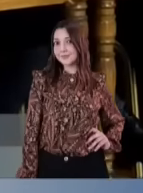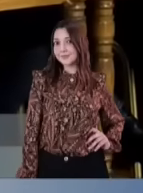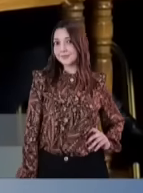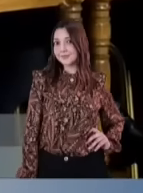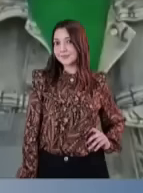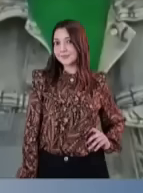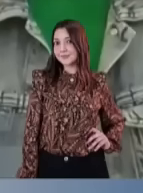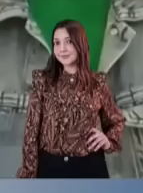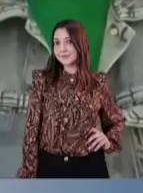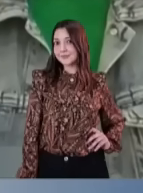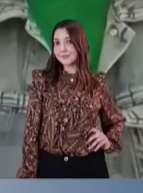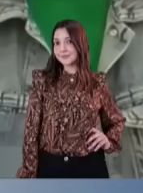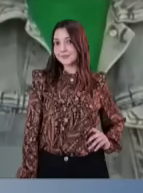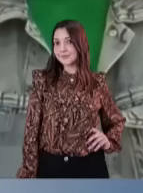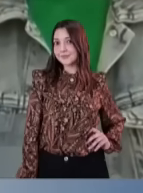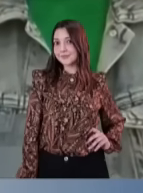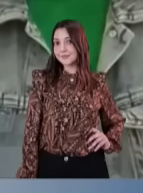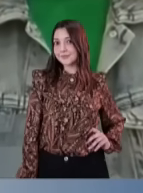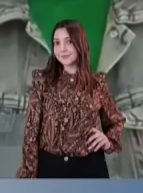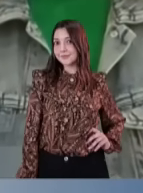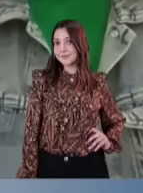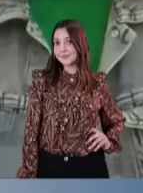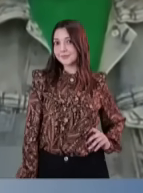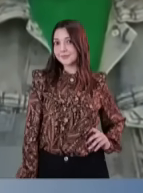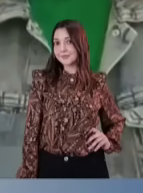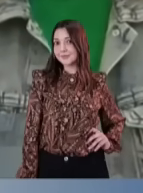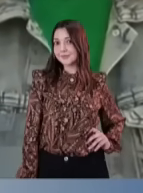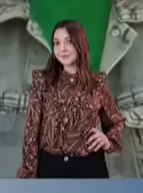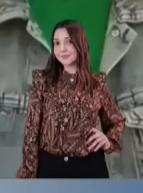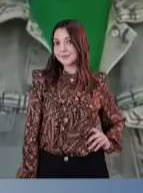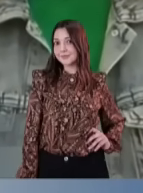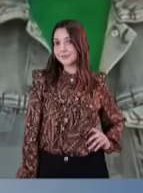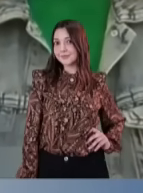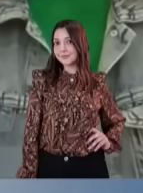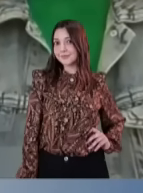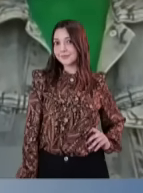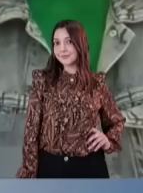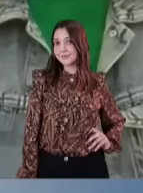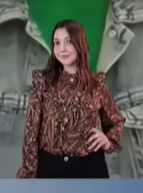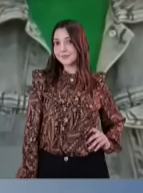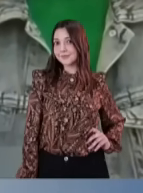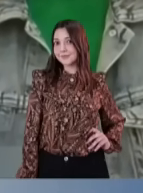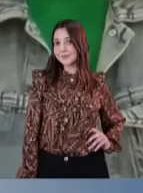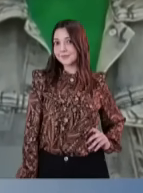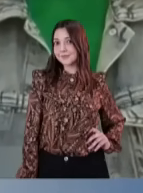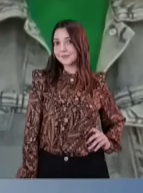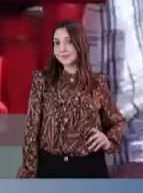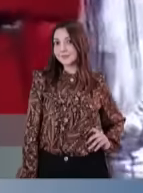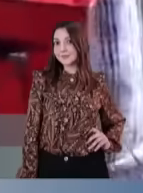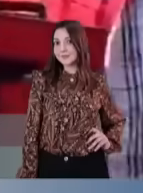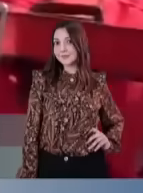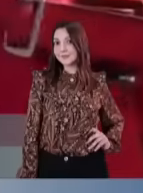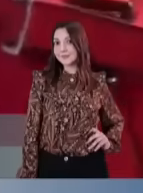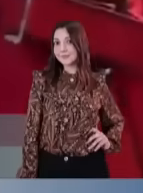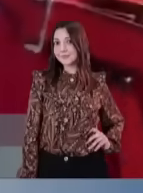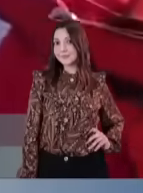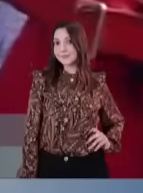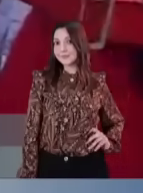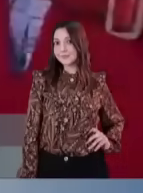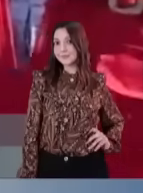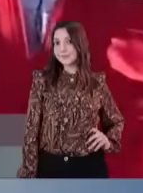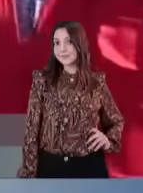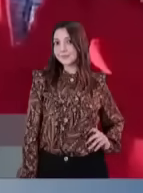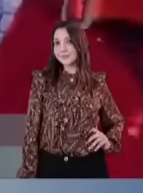no es que genere anticuerpos en el Congreso, pero no tiene quizás la misma carisma que tiene Camila